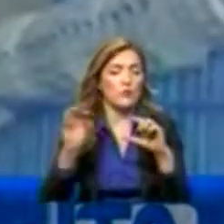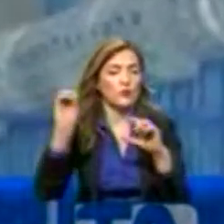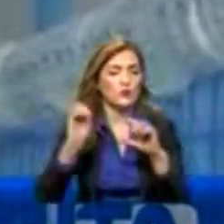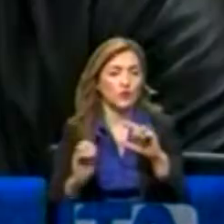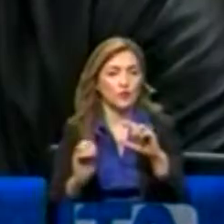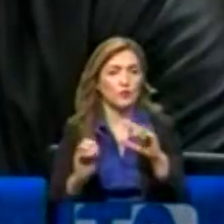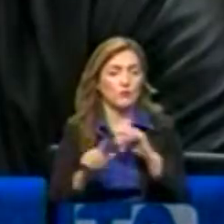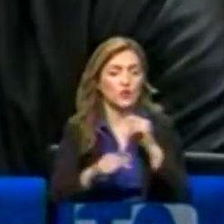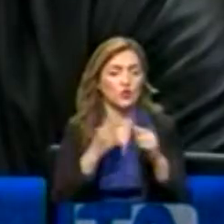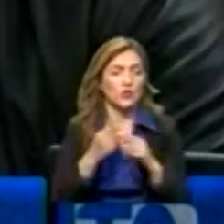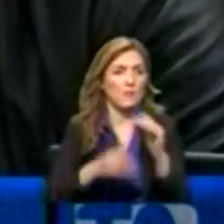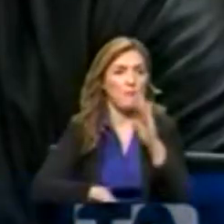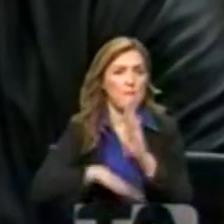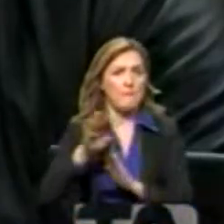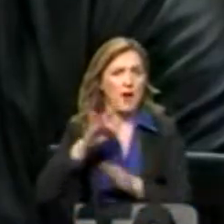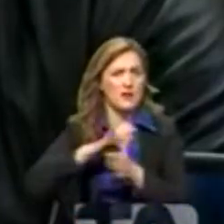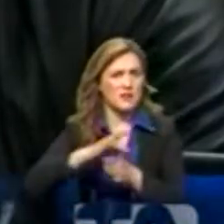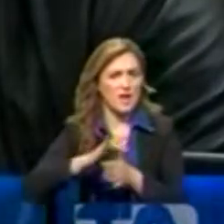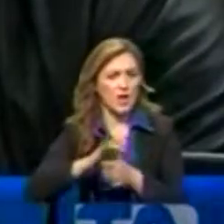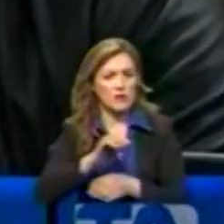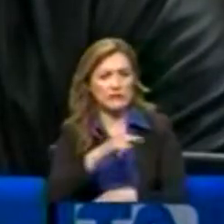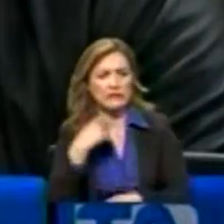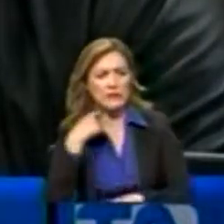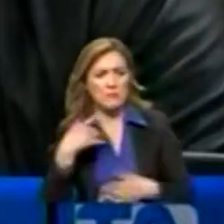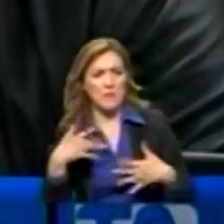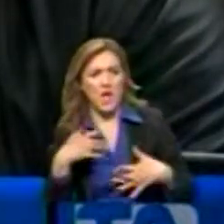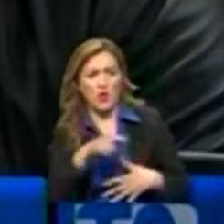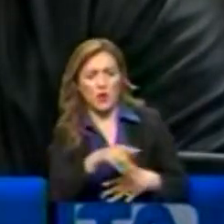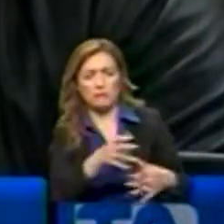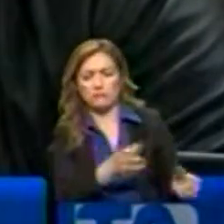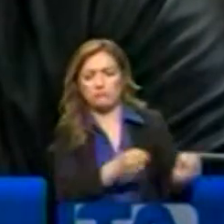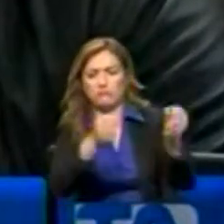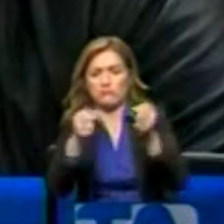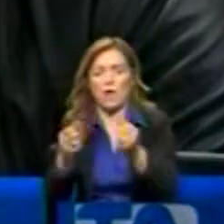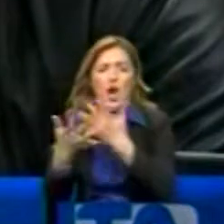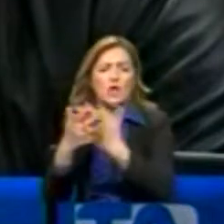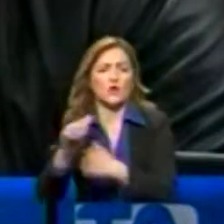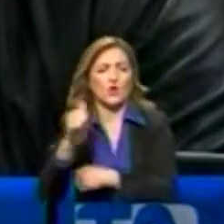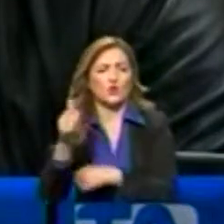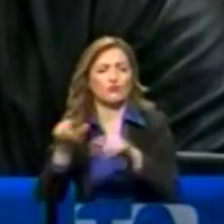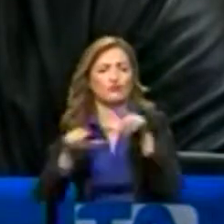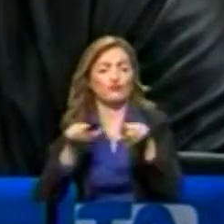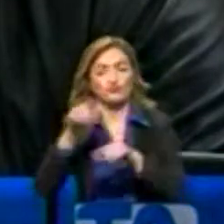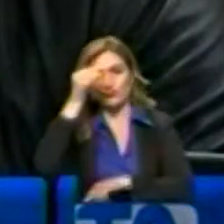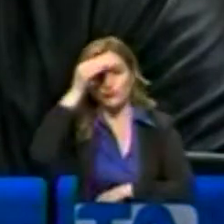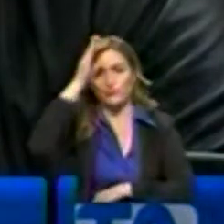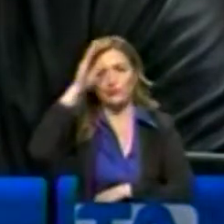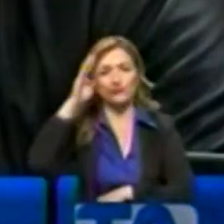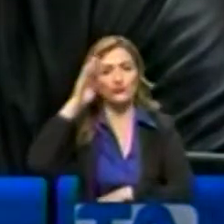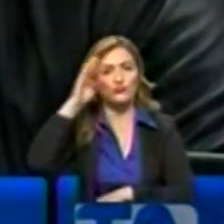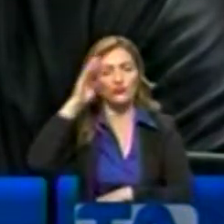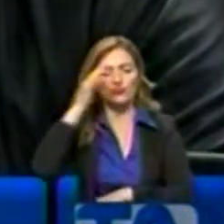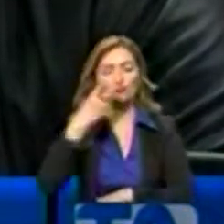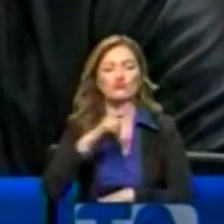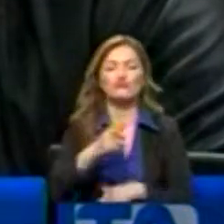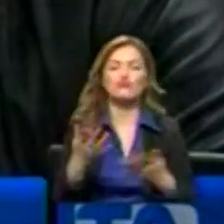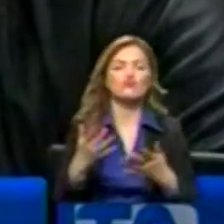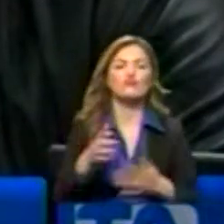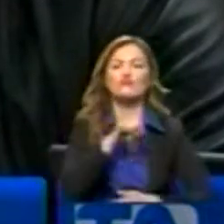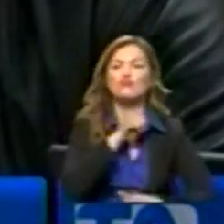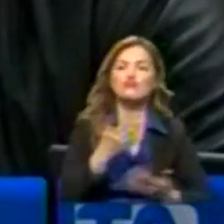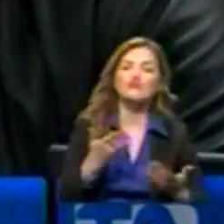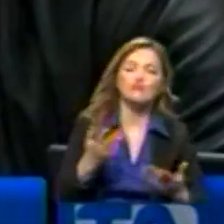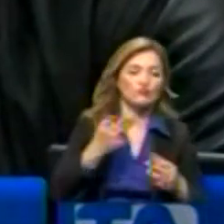reclusos. Con inteligencia policial se identifica si pertenecen a alguna organización delictual y de esa